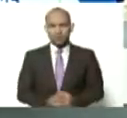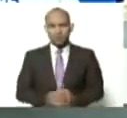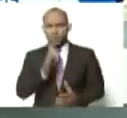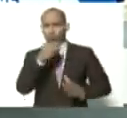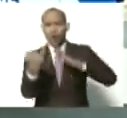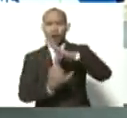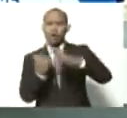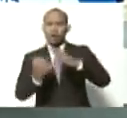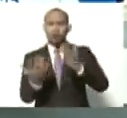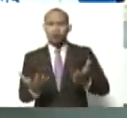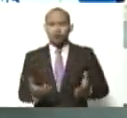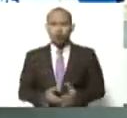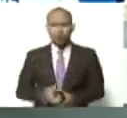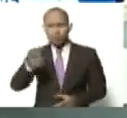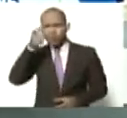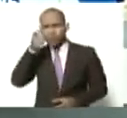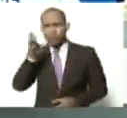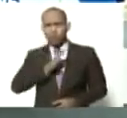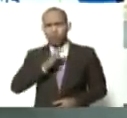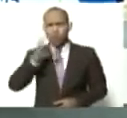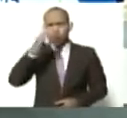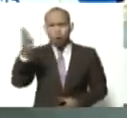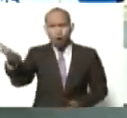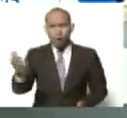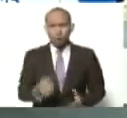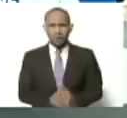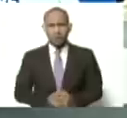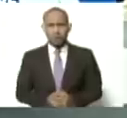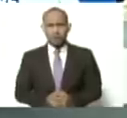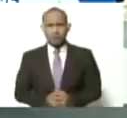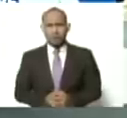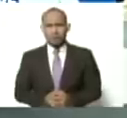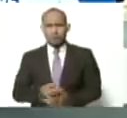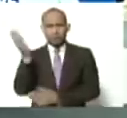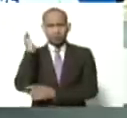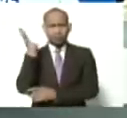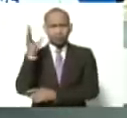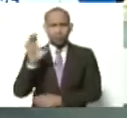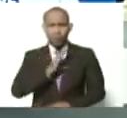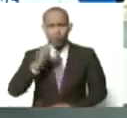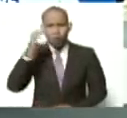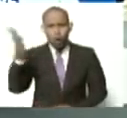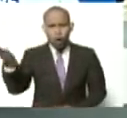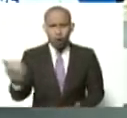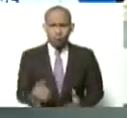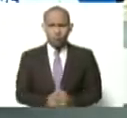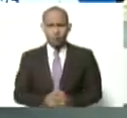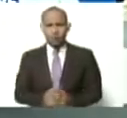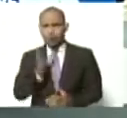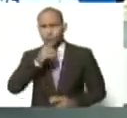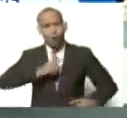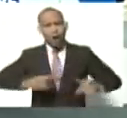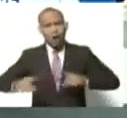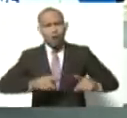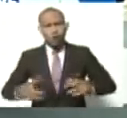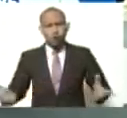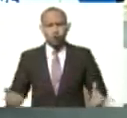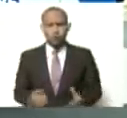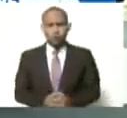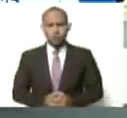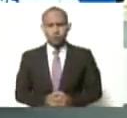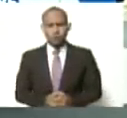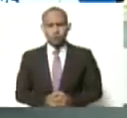instituciones, Fiscalía Colombiana, Congreso de Colombia. No hay quien controle